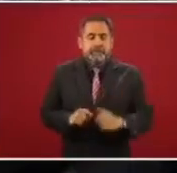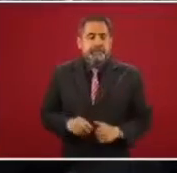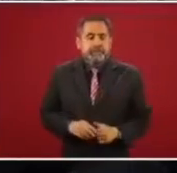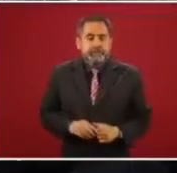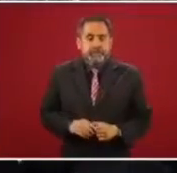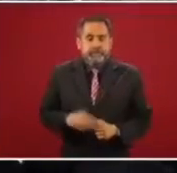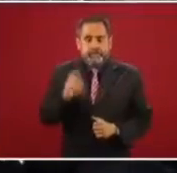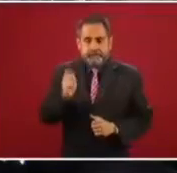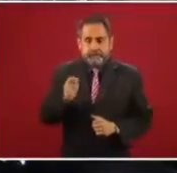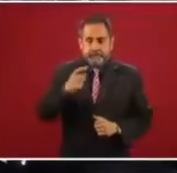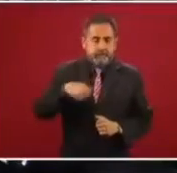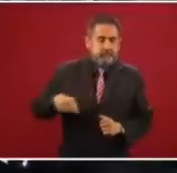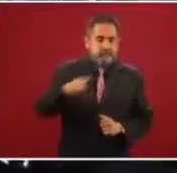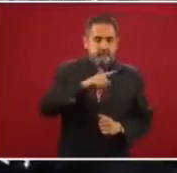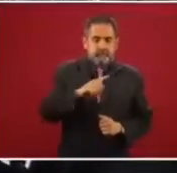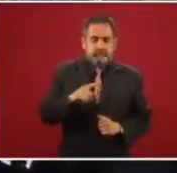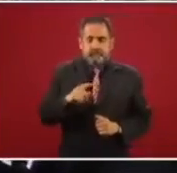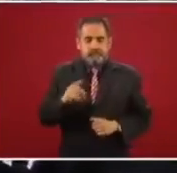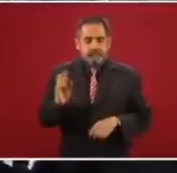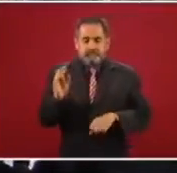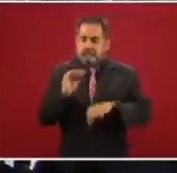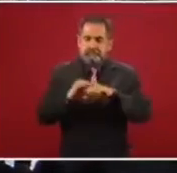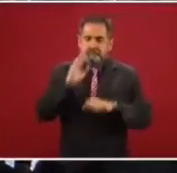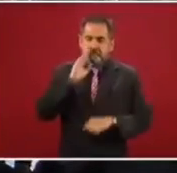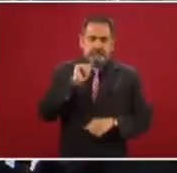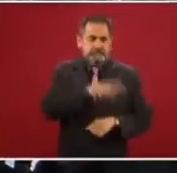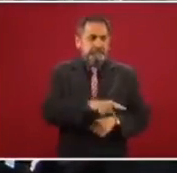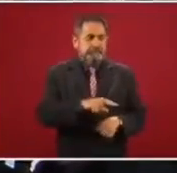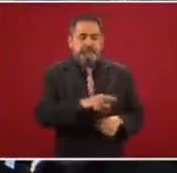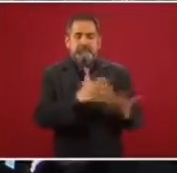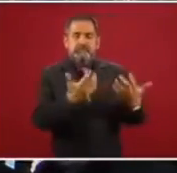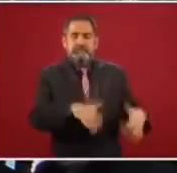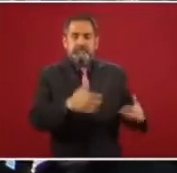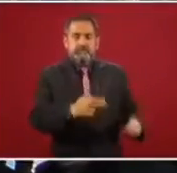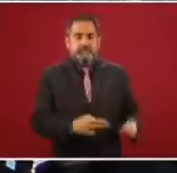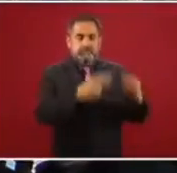que se han portado las empresas contratistas